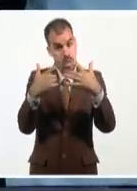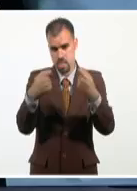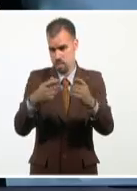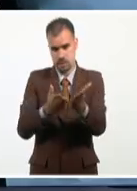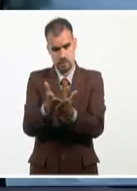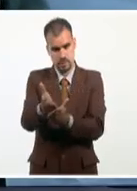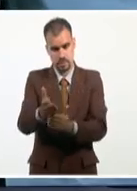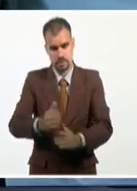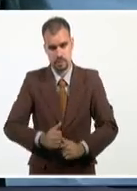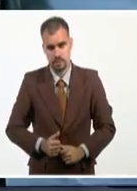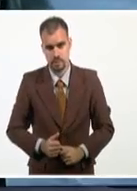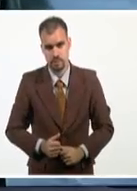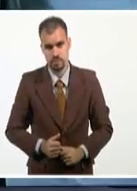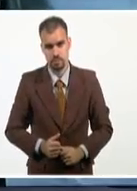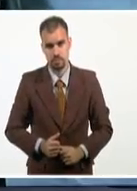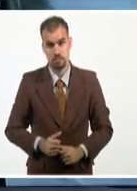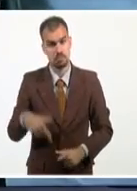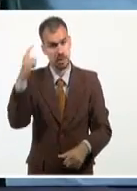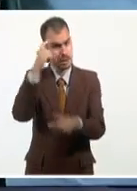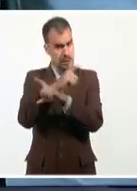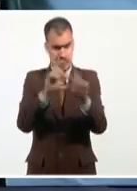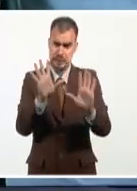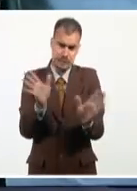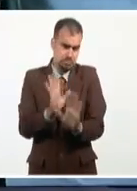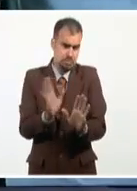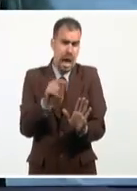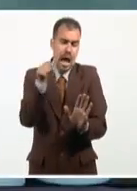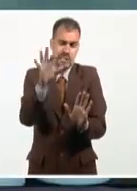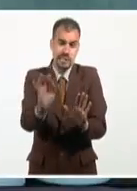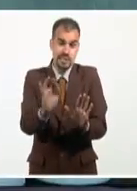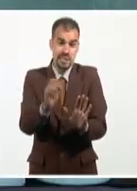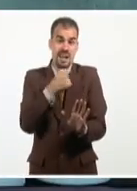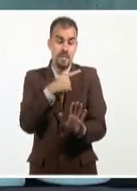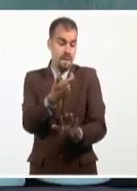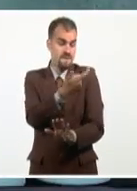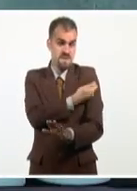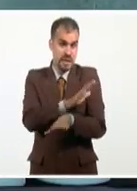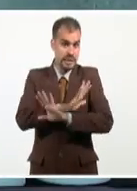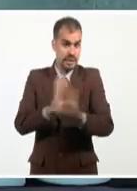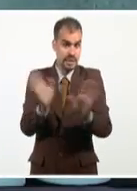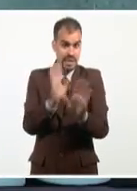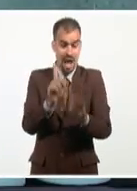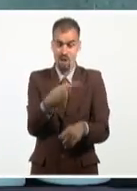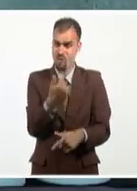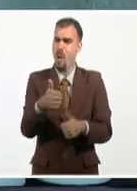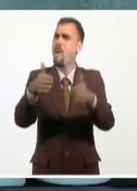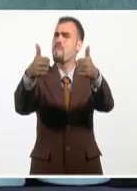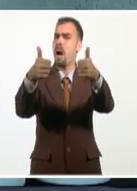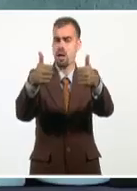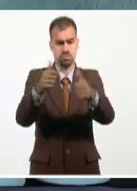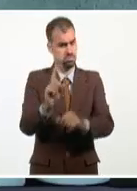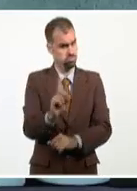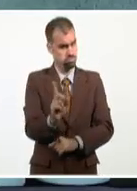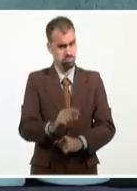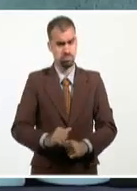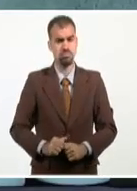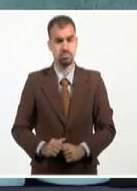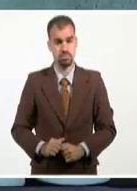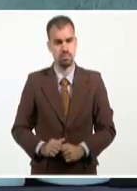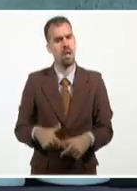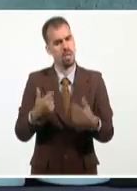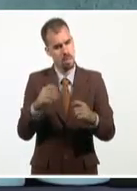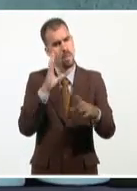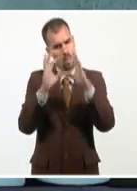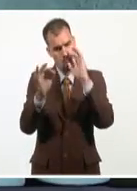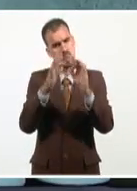virus. Lo ha dicho la ciencia, ni siquiera tras las vacunas estamos del todo a salvo. Acatemos entonces la buena